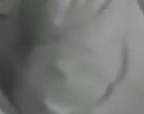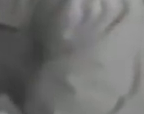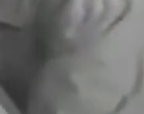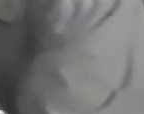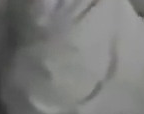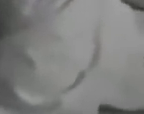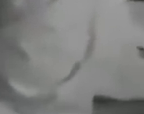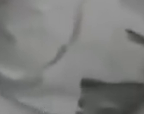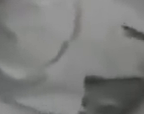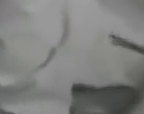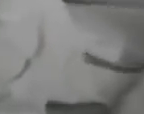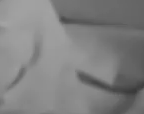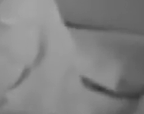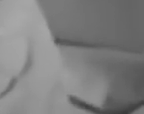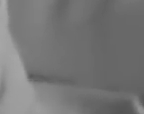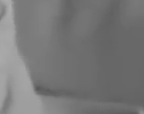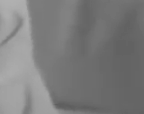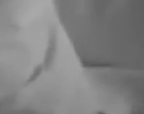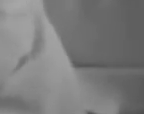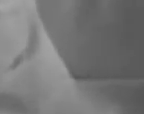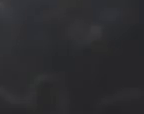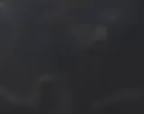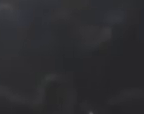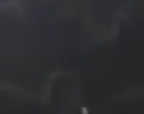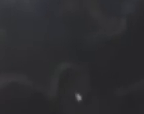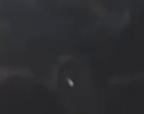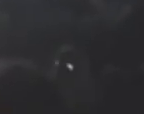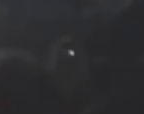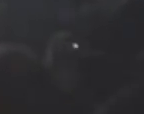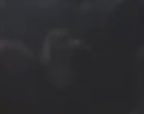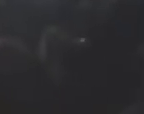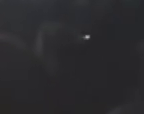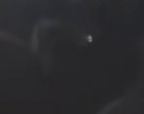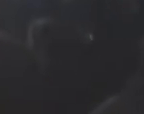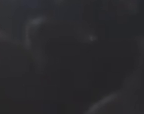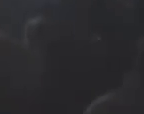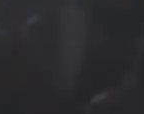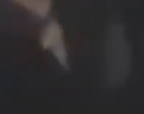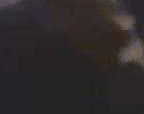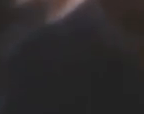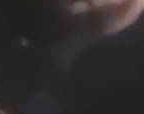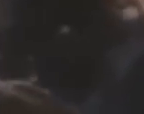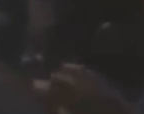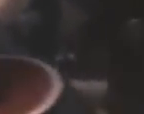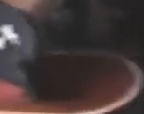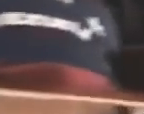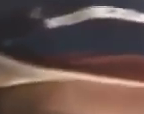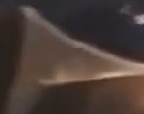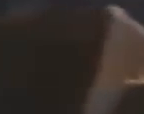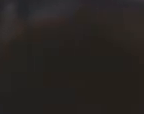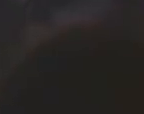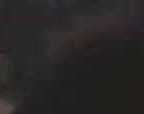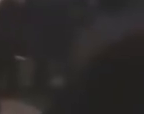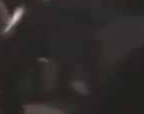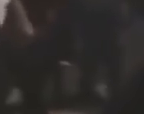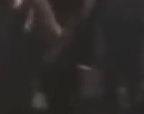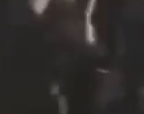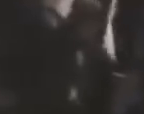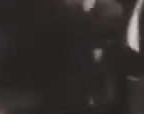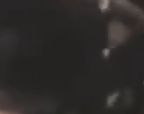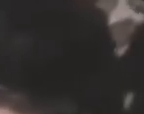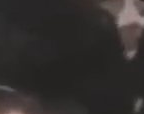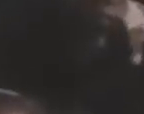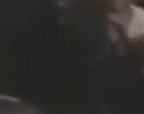Retrocedíamos al oscurantismo. El 13 de abril, desde muy temprano, se inició una